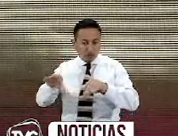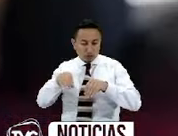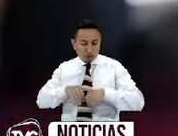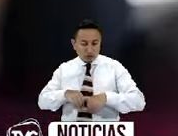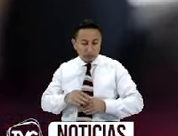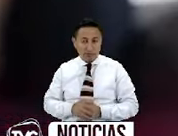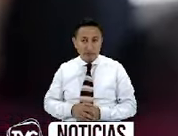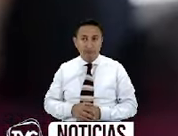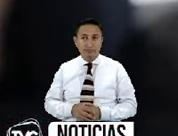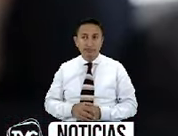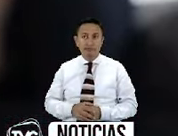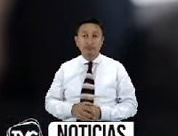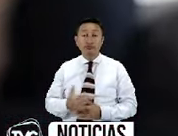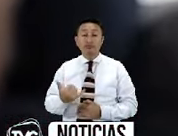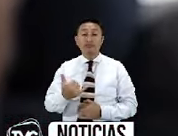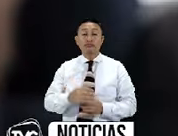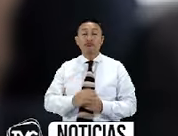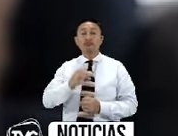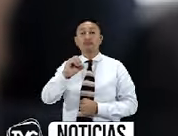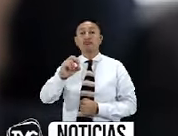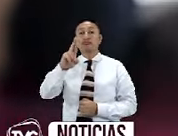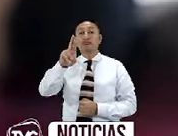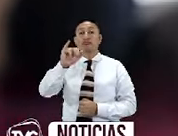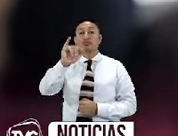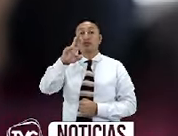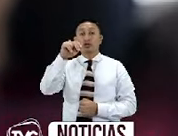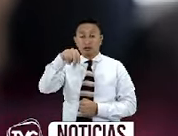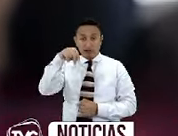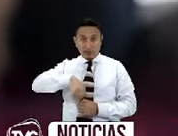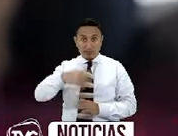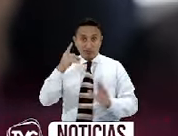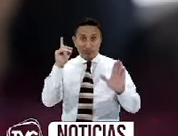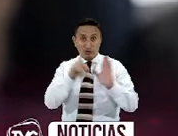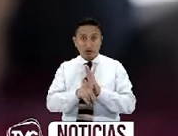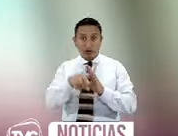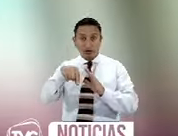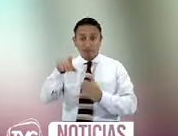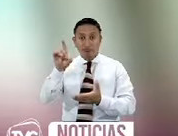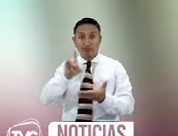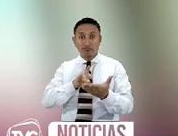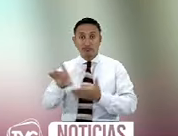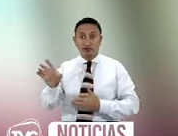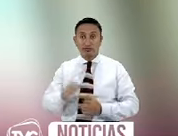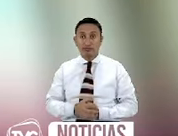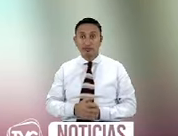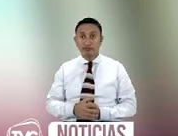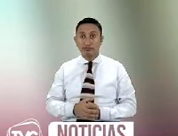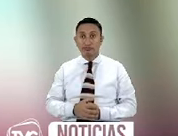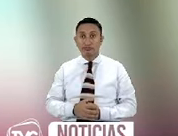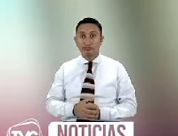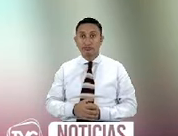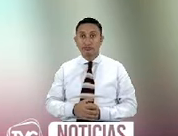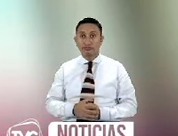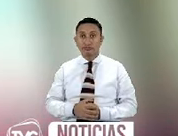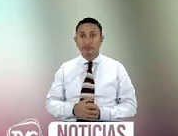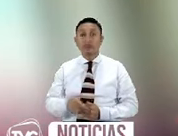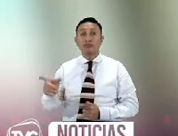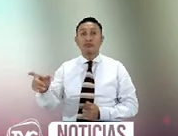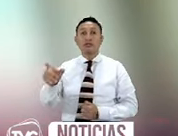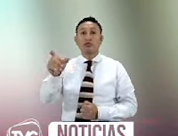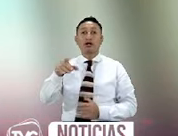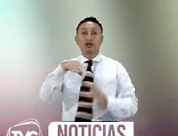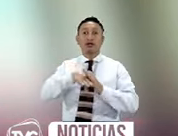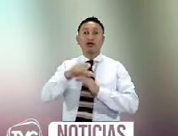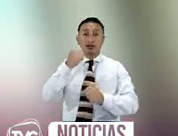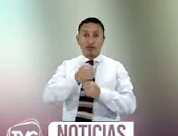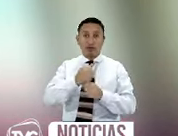este caso, Ortiz comenta que se pudo levantar una denuncia por despido ineficaz. Que permite la permanencia dentro del trabajo, pero lo que